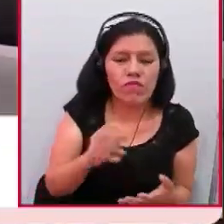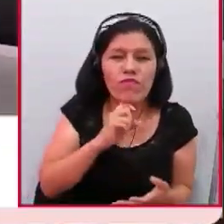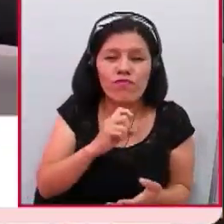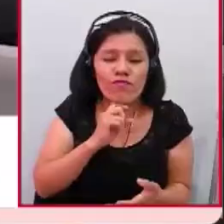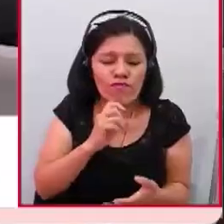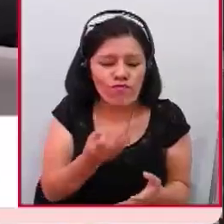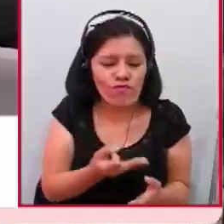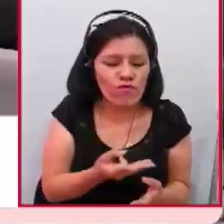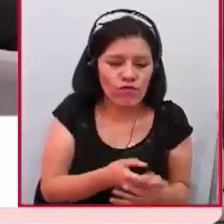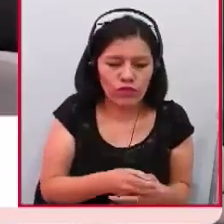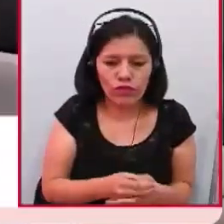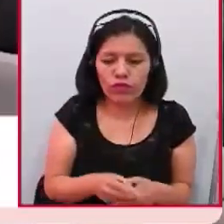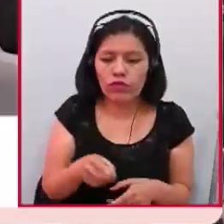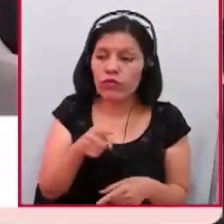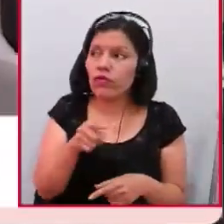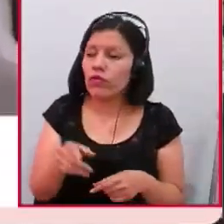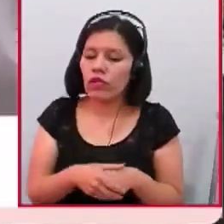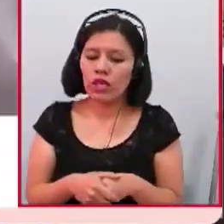Tiene